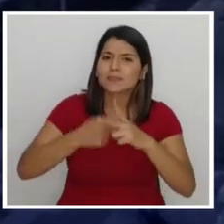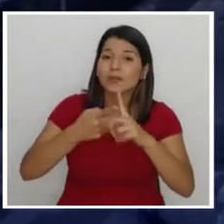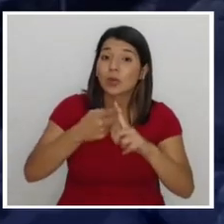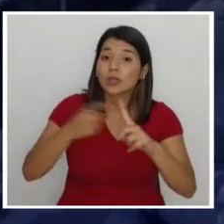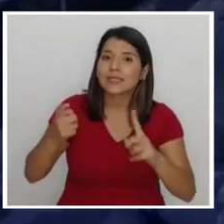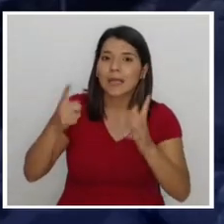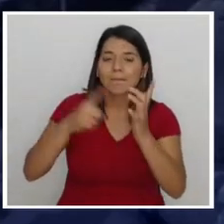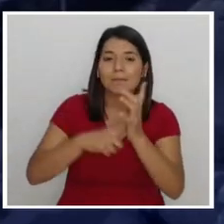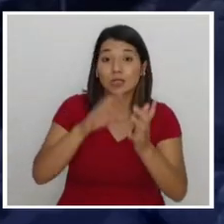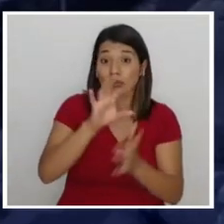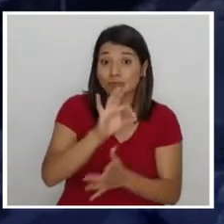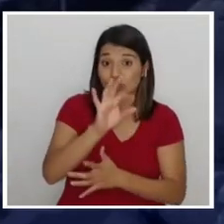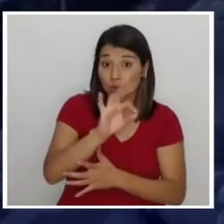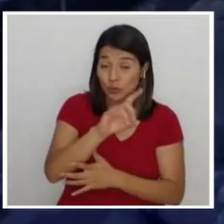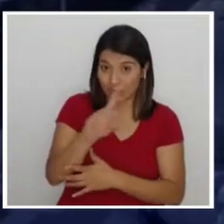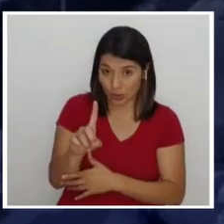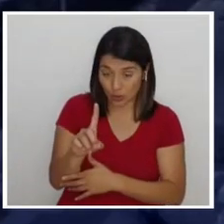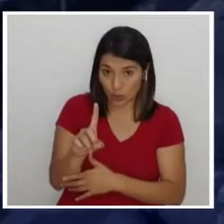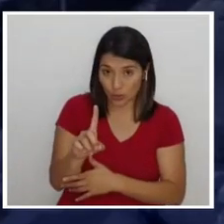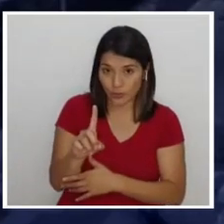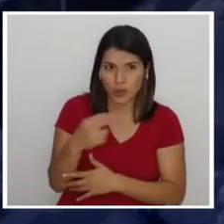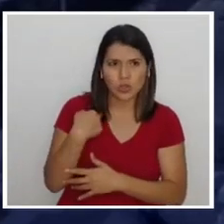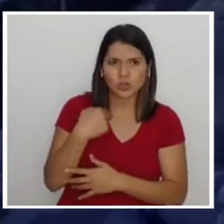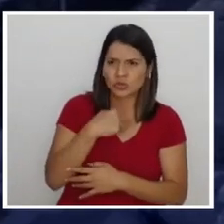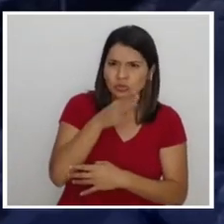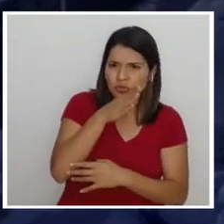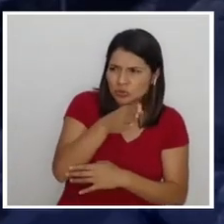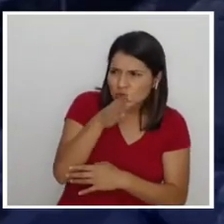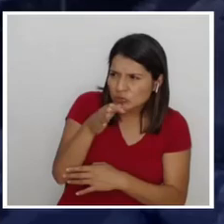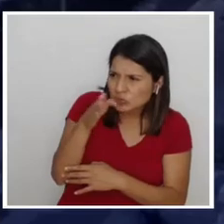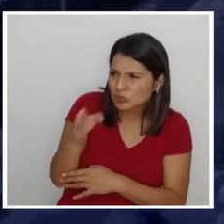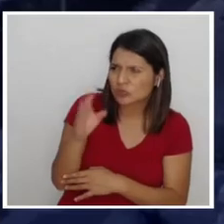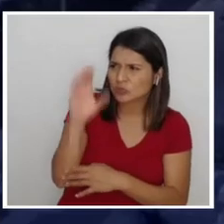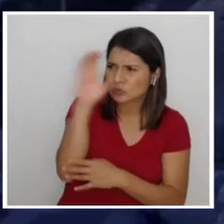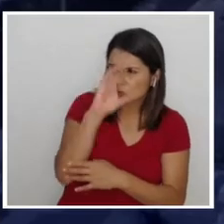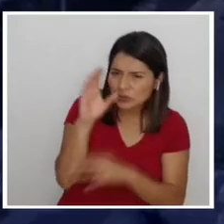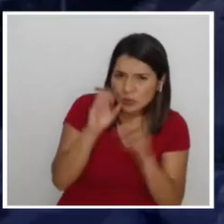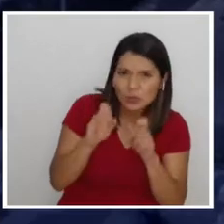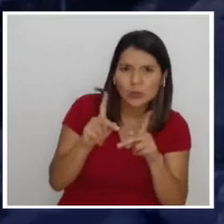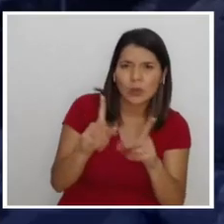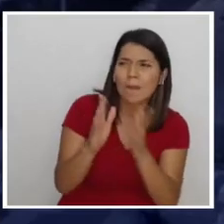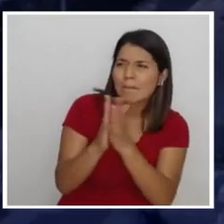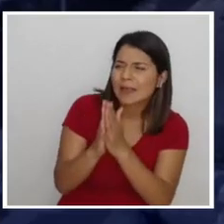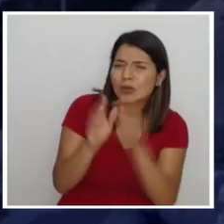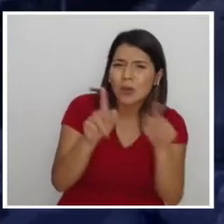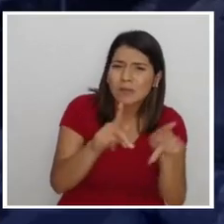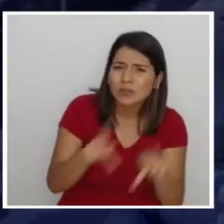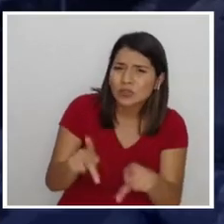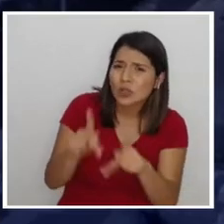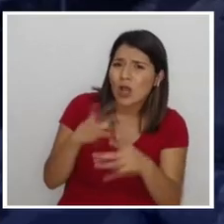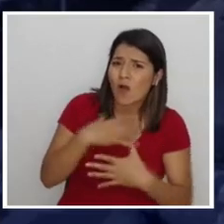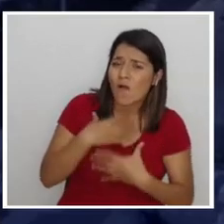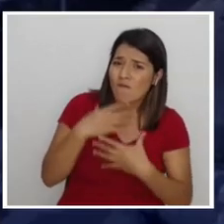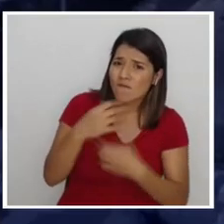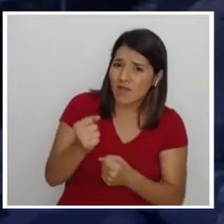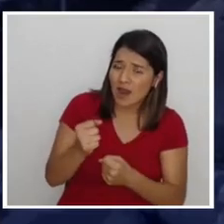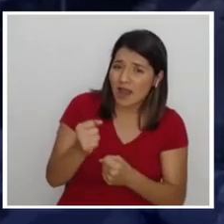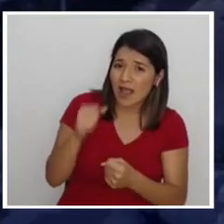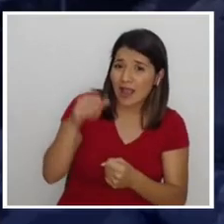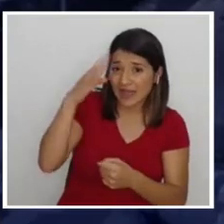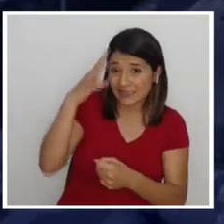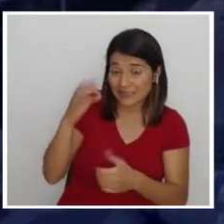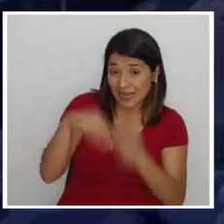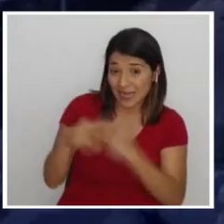1991, tocando puertas, pidiéndole a la gente que creyera en nosotros, y el coronel Guillermo Arroyo